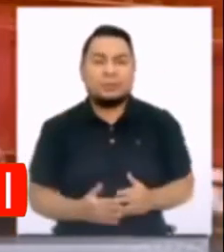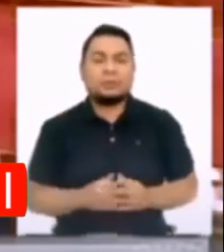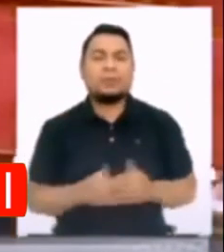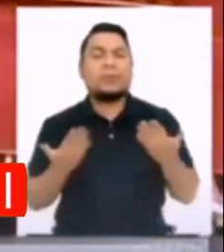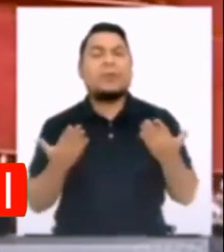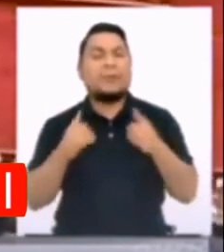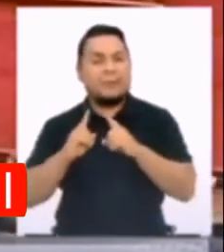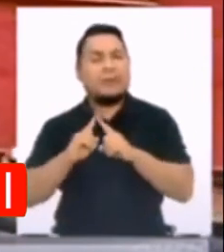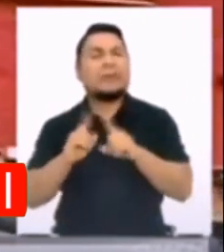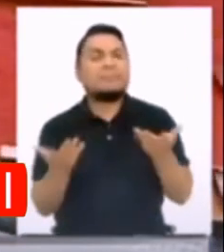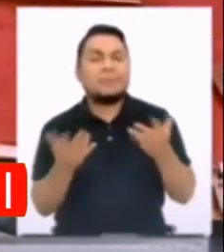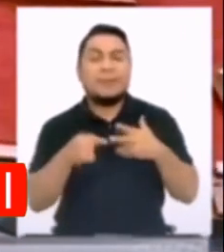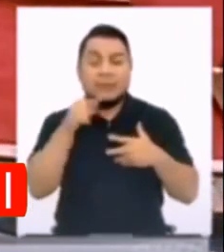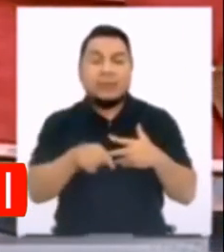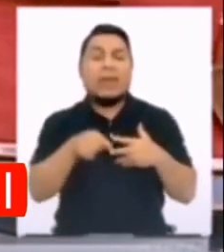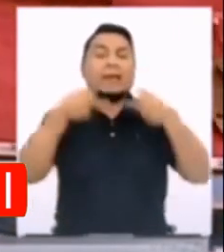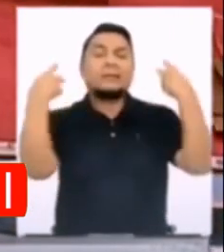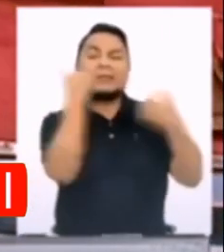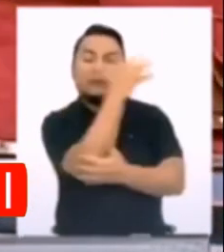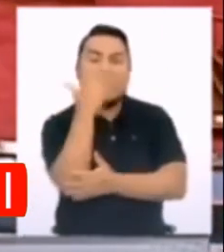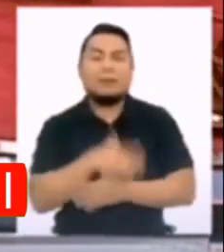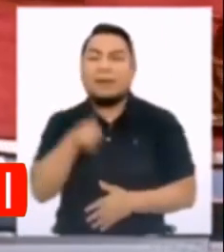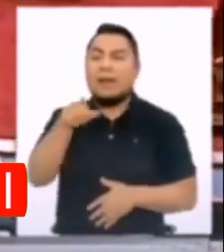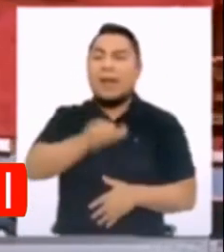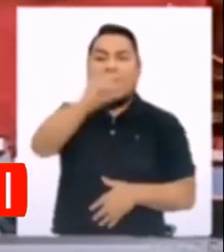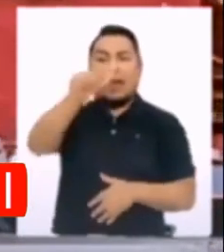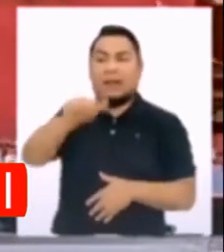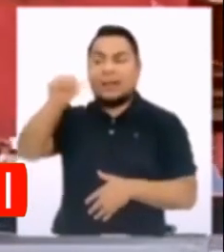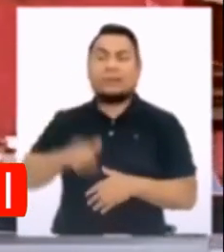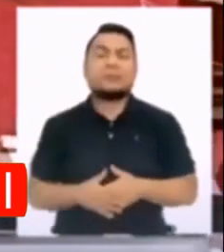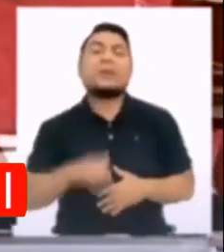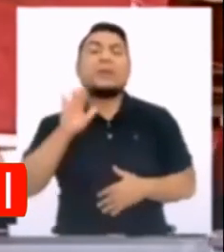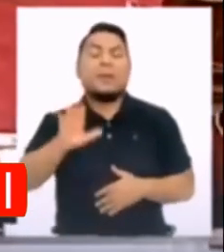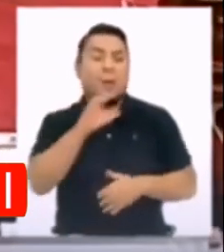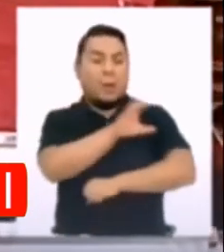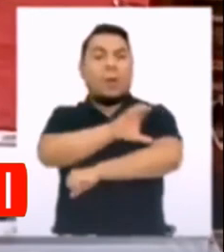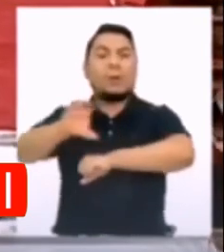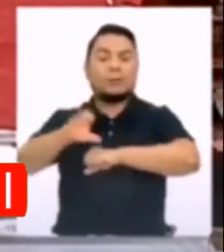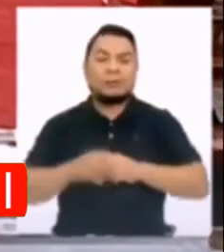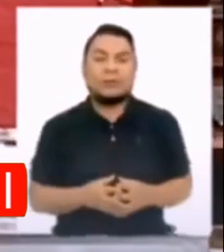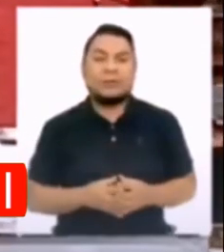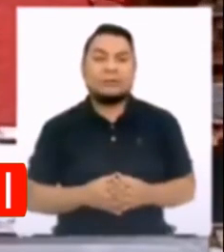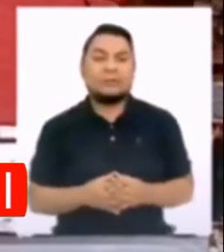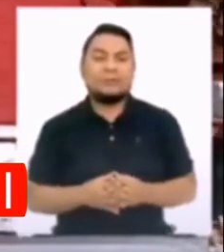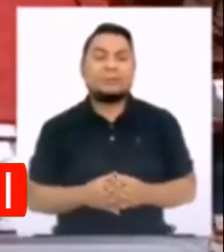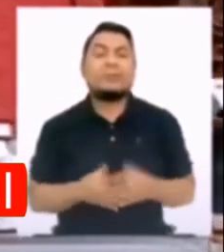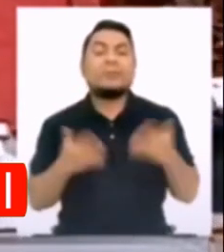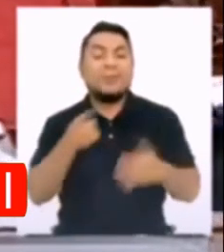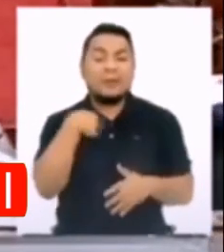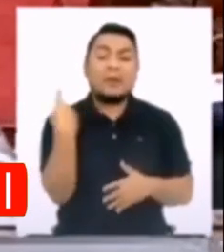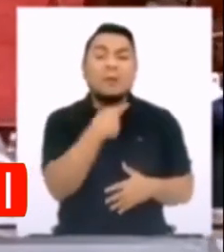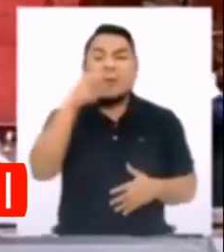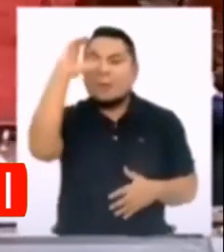la confianza y darnos la oportunidad de demostrar nuestro trabajo. Pero también agradecemos en